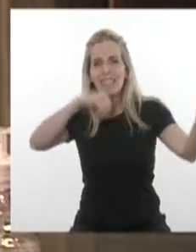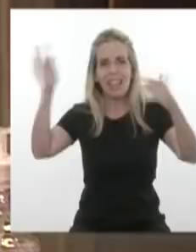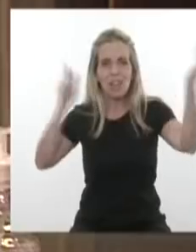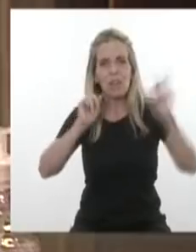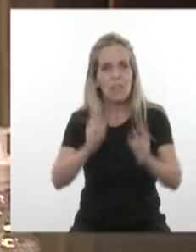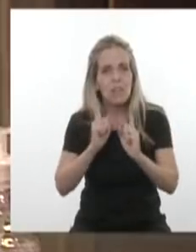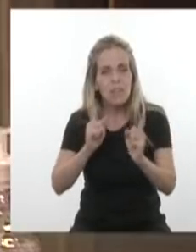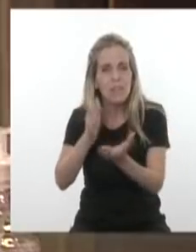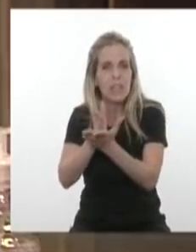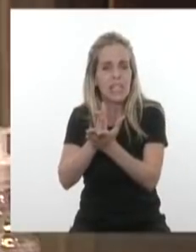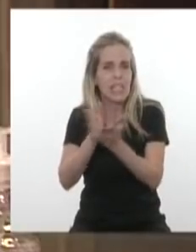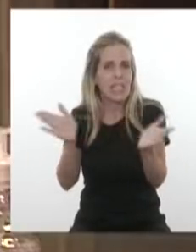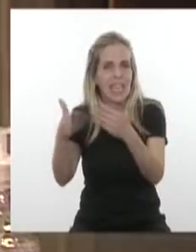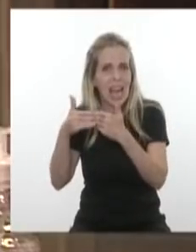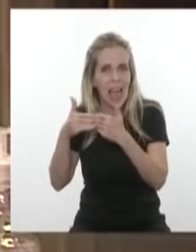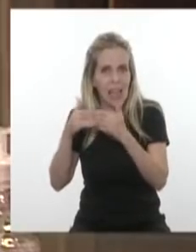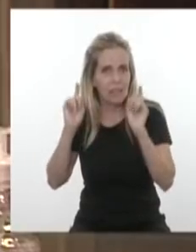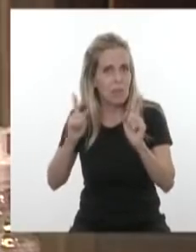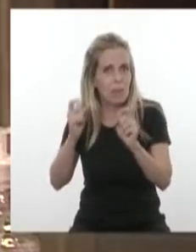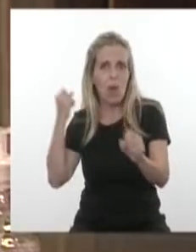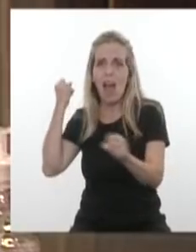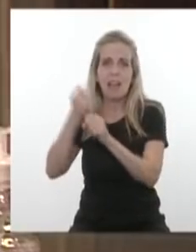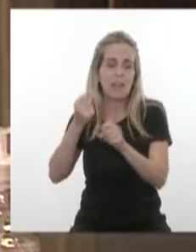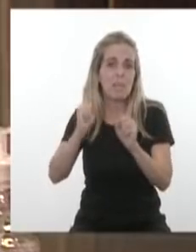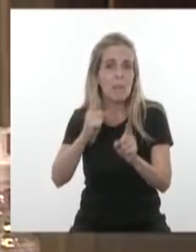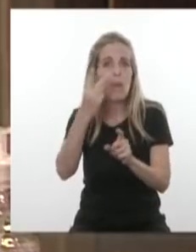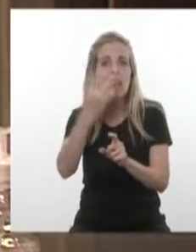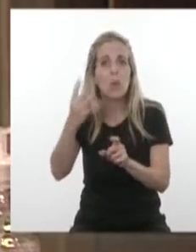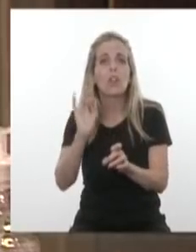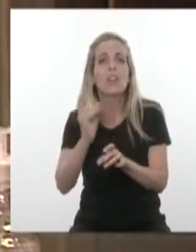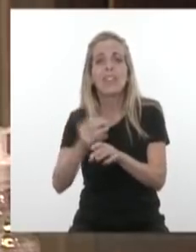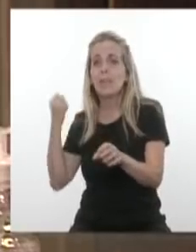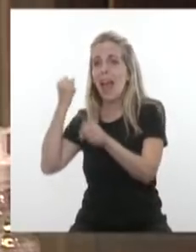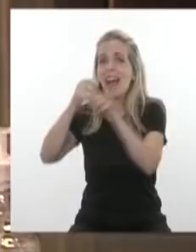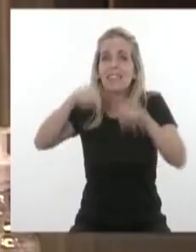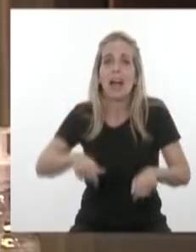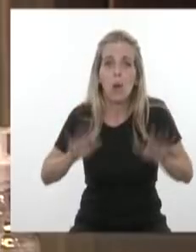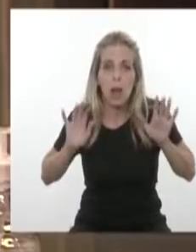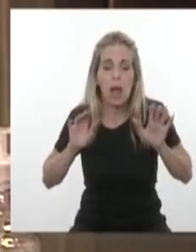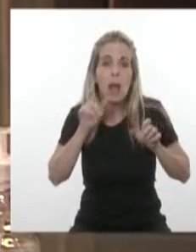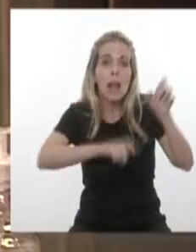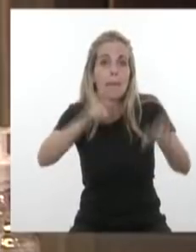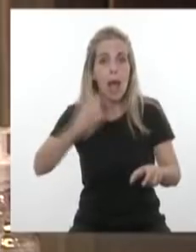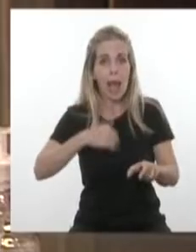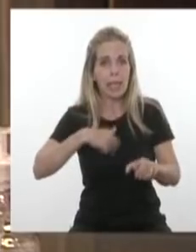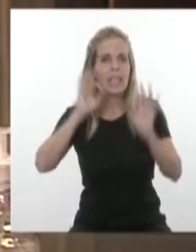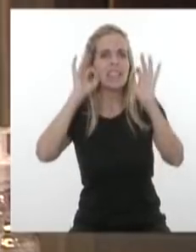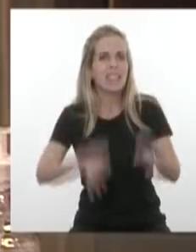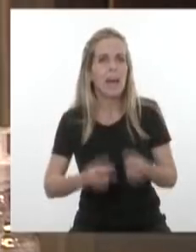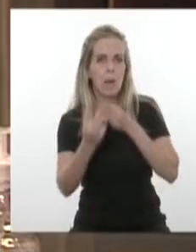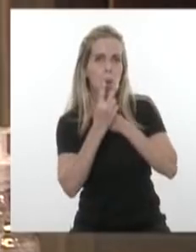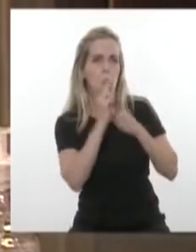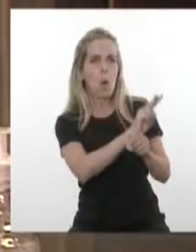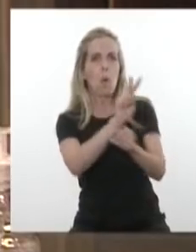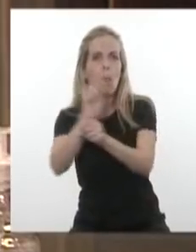de diciembre última los argentinos y argentinas hemos aprendido a cuidarnos ahora que llega el